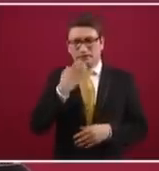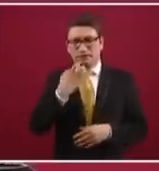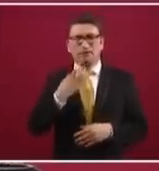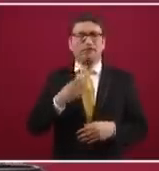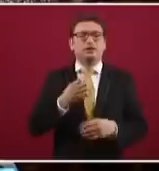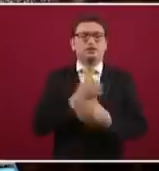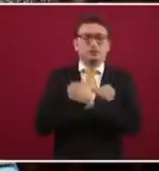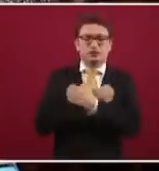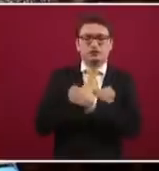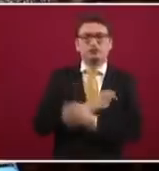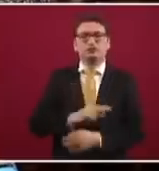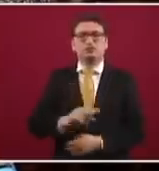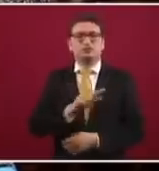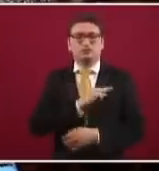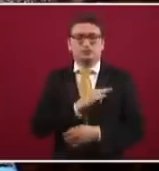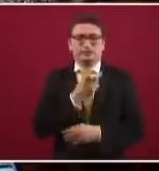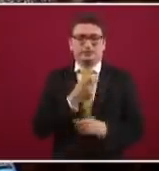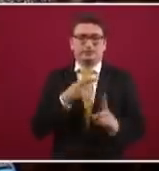educación.